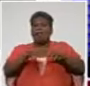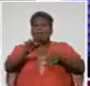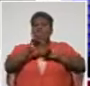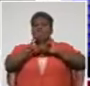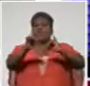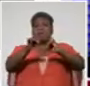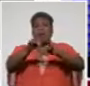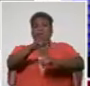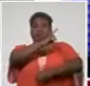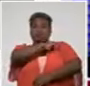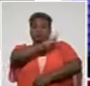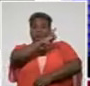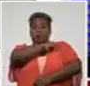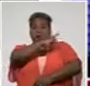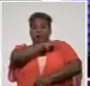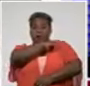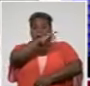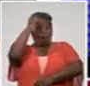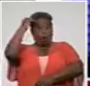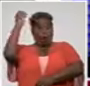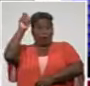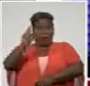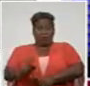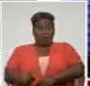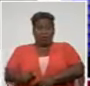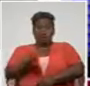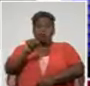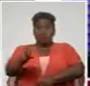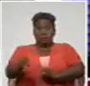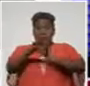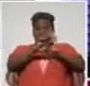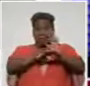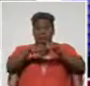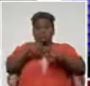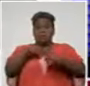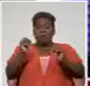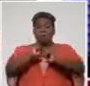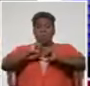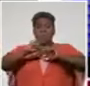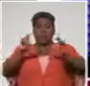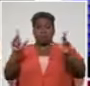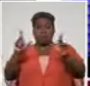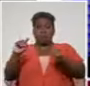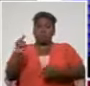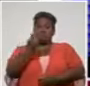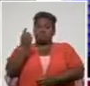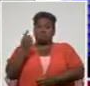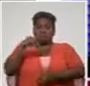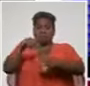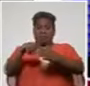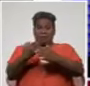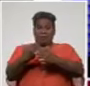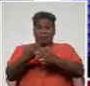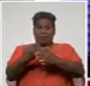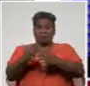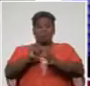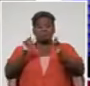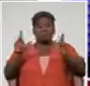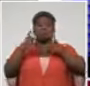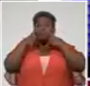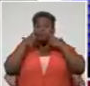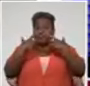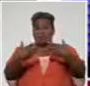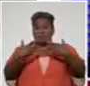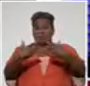gobernador en la mesa redonda. Esas medidas han tenido un impacto el primer día de una manera significativa en lo que estamos